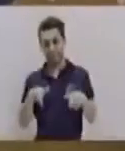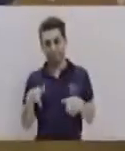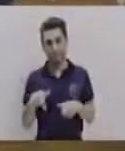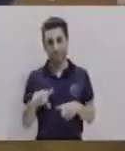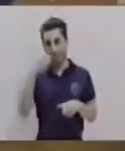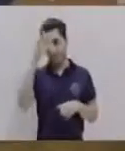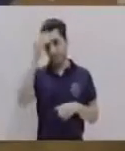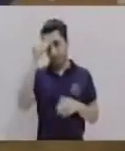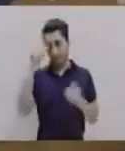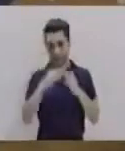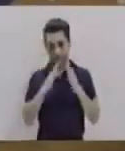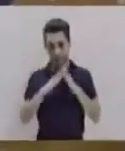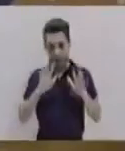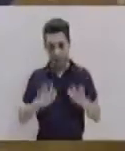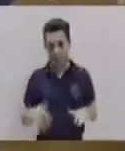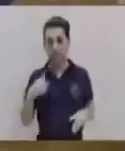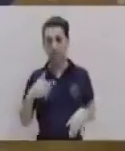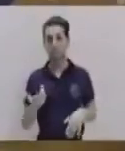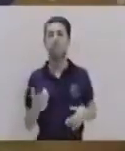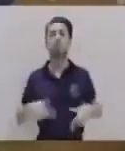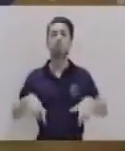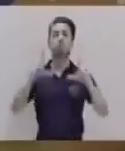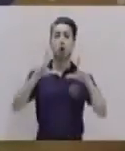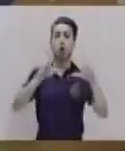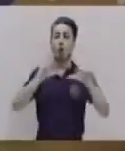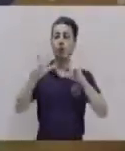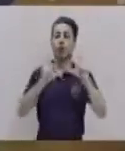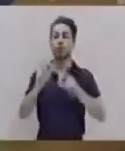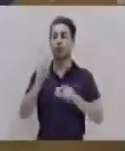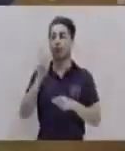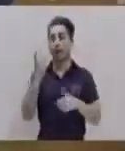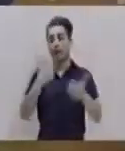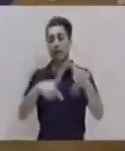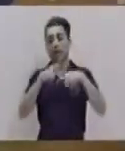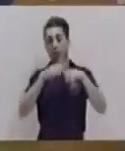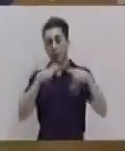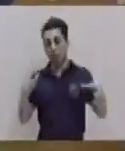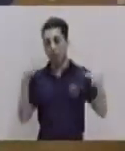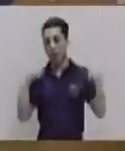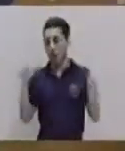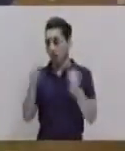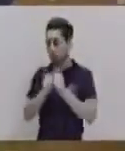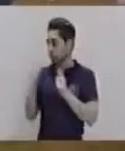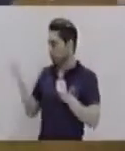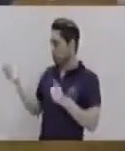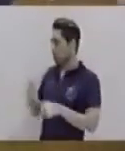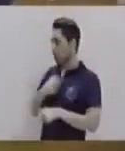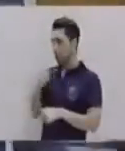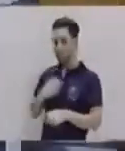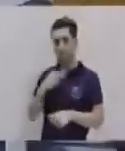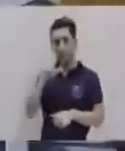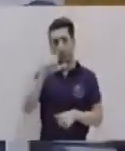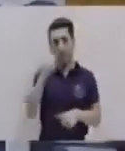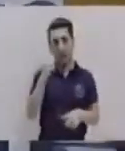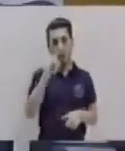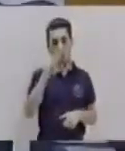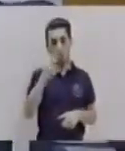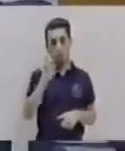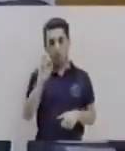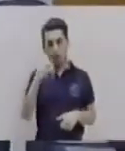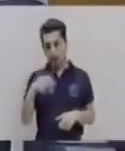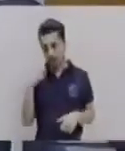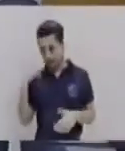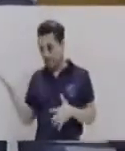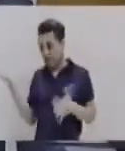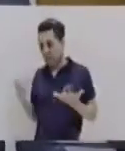Continuamos en Aprendo en Casa y ahora estamos en el segmento de comunicación y lenguaje. Es por eso que hoy nos acompaña Lauren Calderón. Lauren, bienvenida.